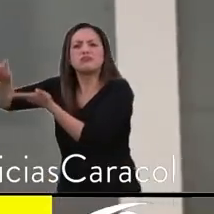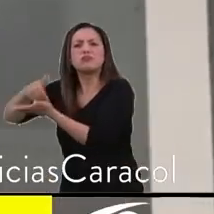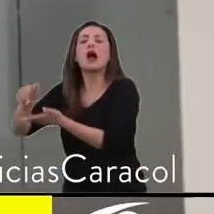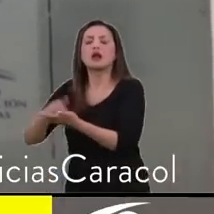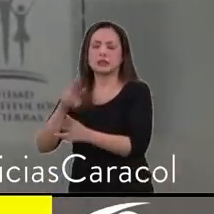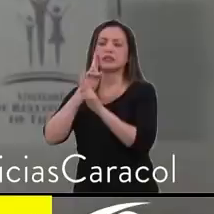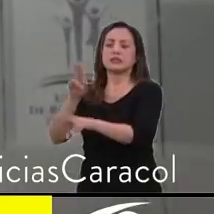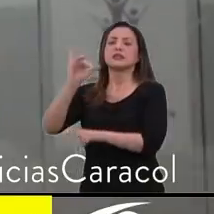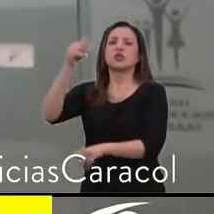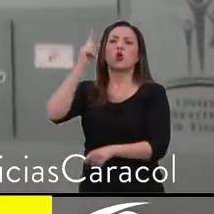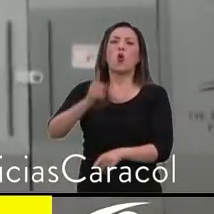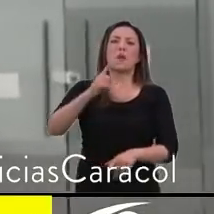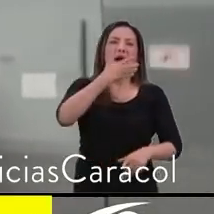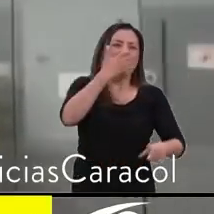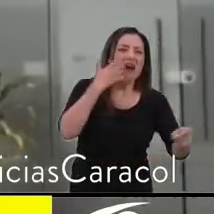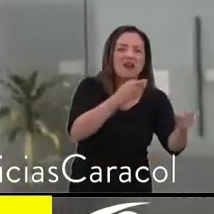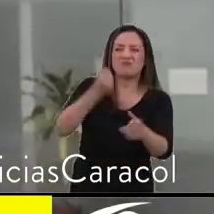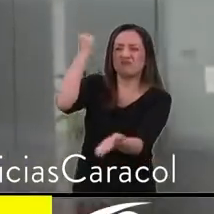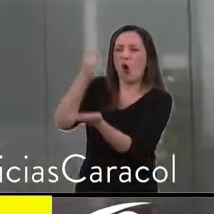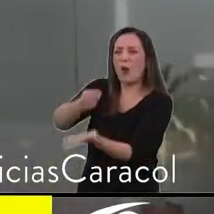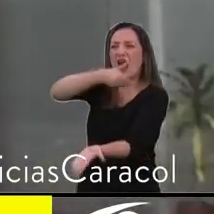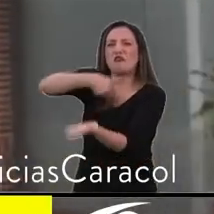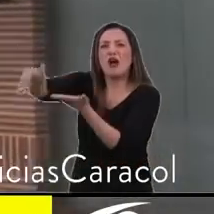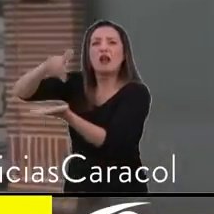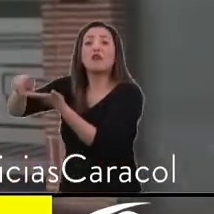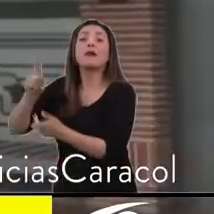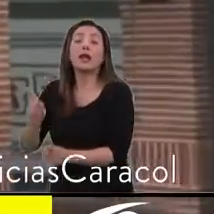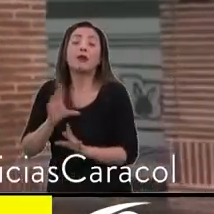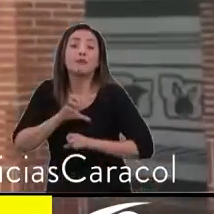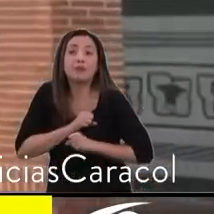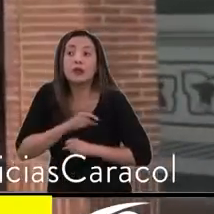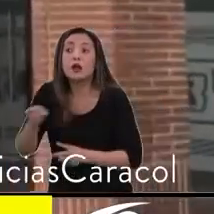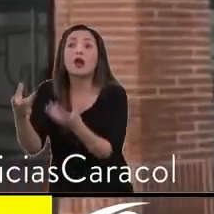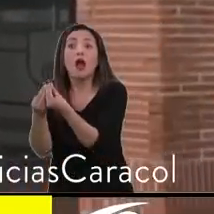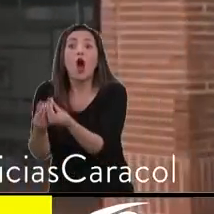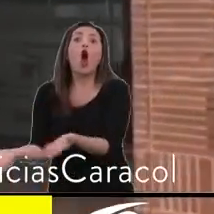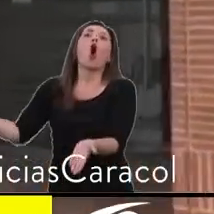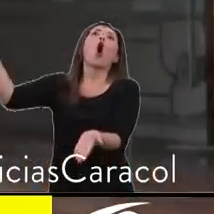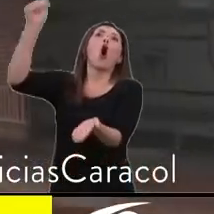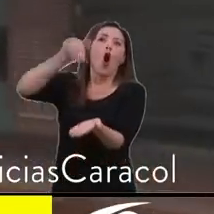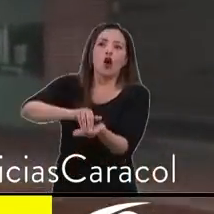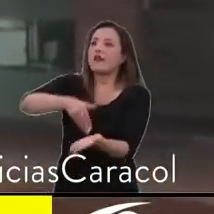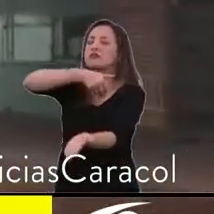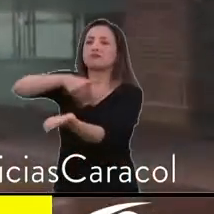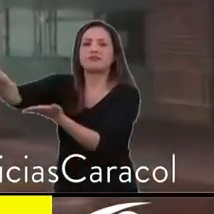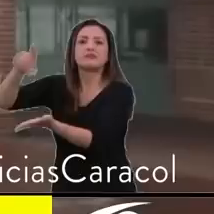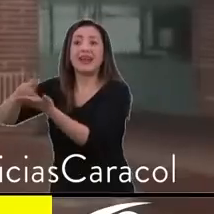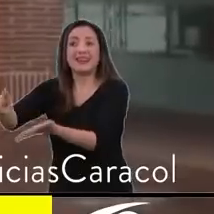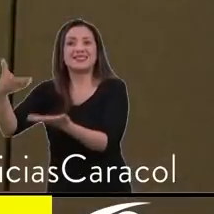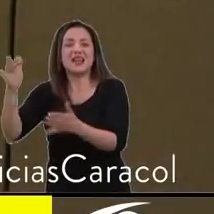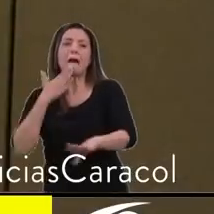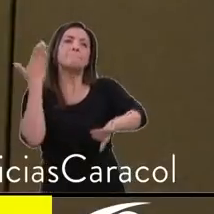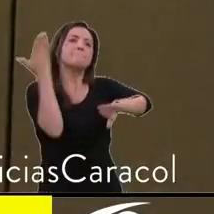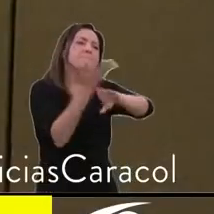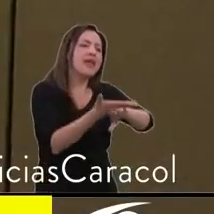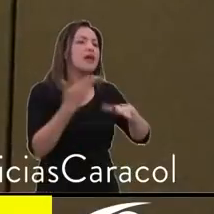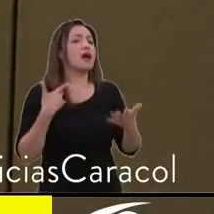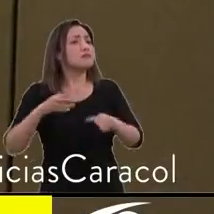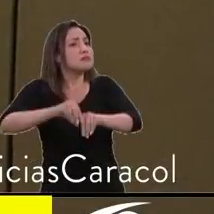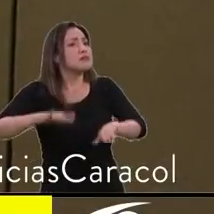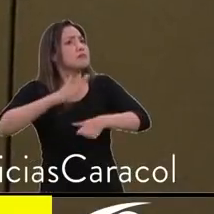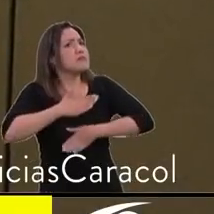forzado pero sucede un hecho triste y es que estas víctimas están siendo re victimización de cir el hecho de reclamar las tierras que otrora